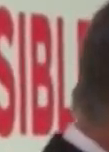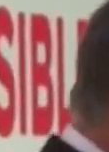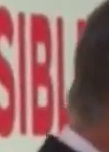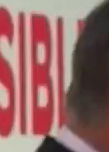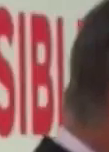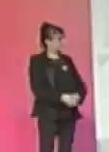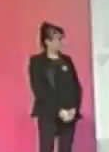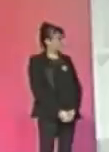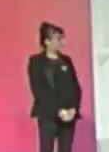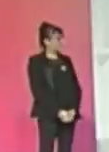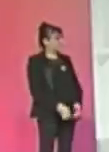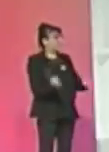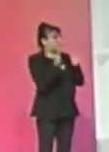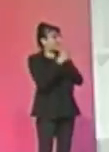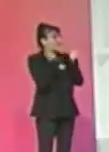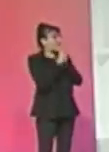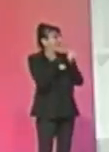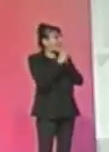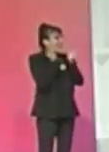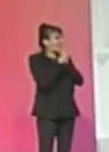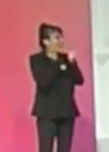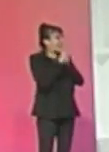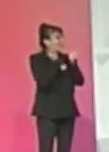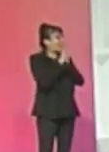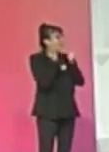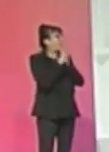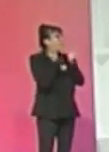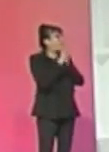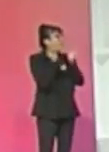Luengrín Hernández López.